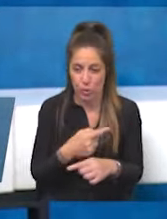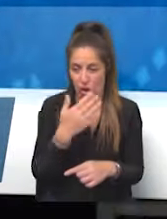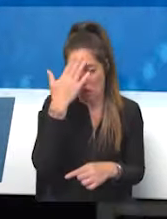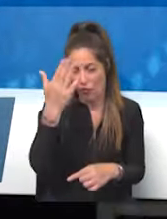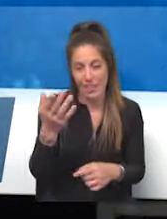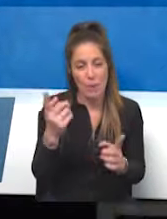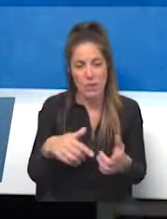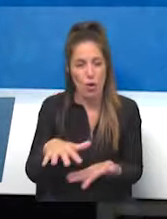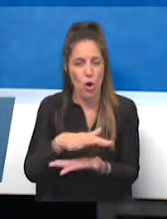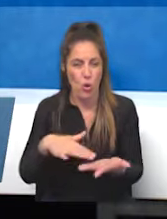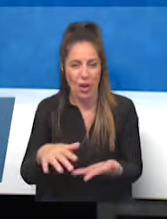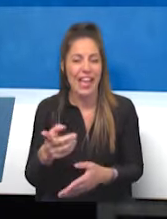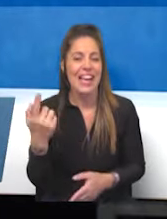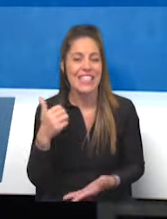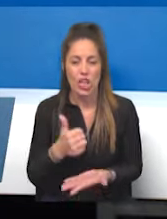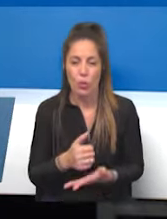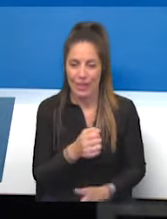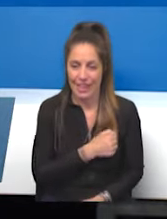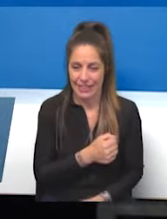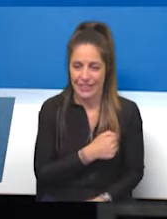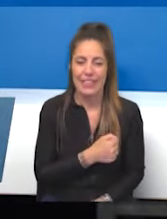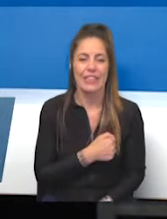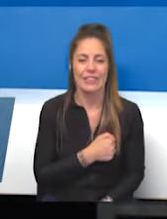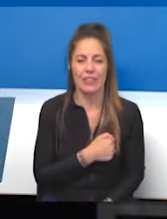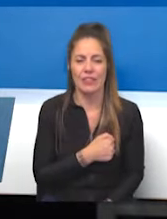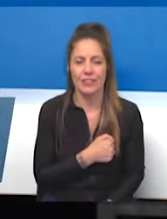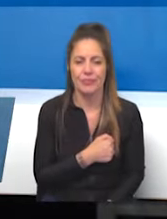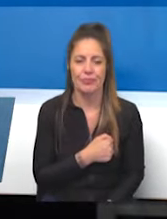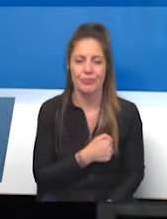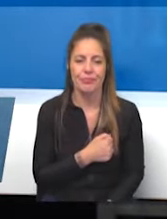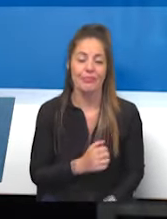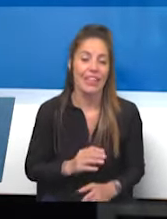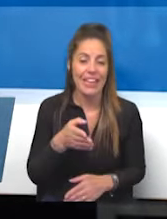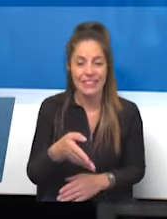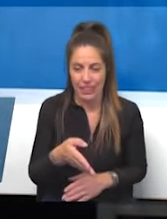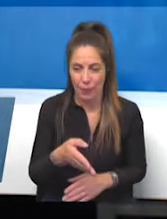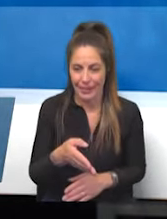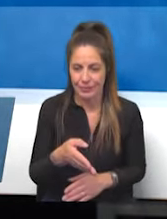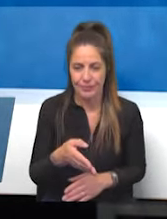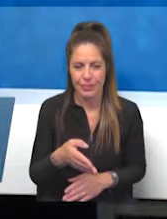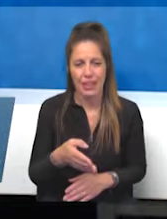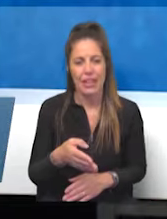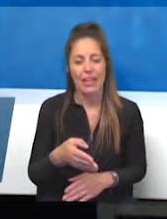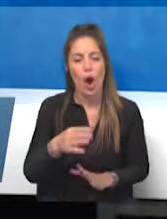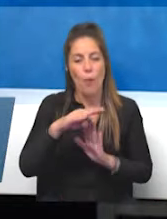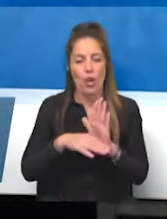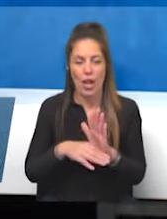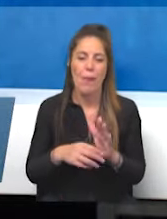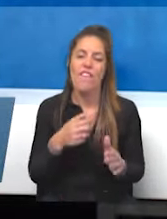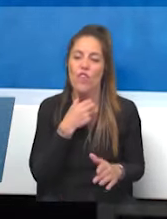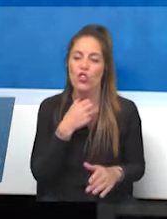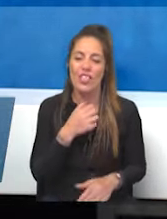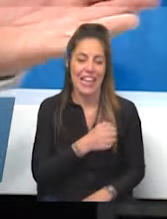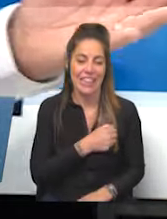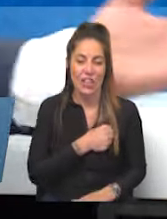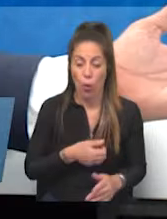los mismos lugares en los mismos Med a estuve en artigas ingresaba el programa de La Voz de artigas y cuando